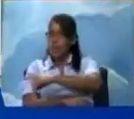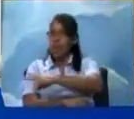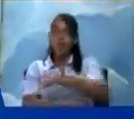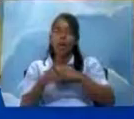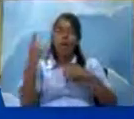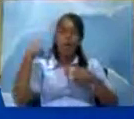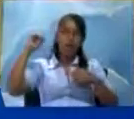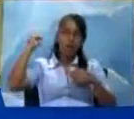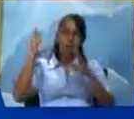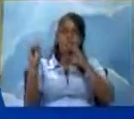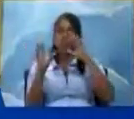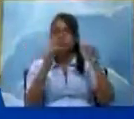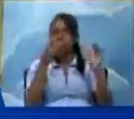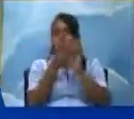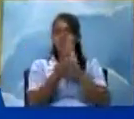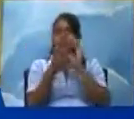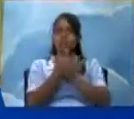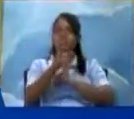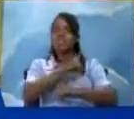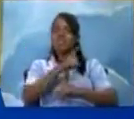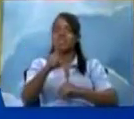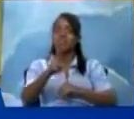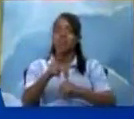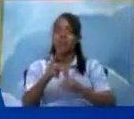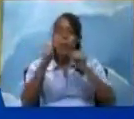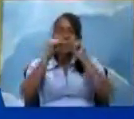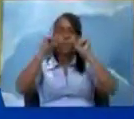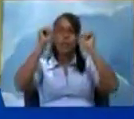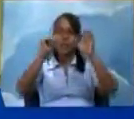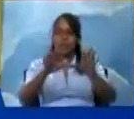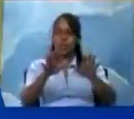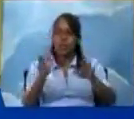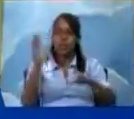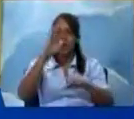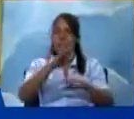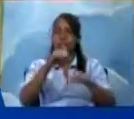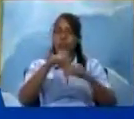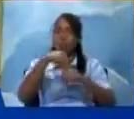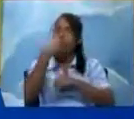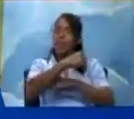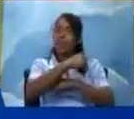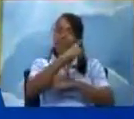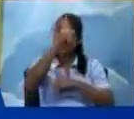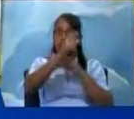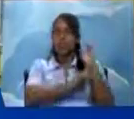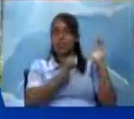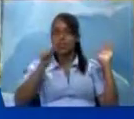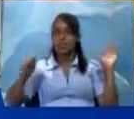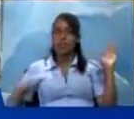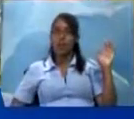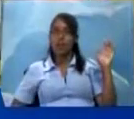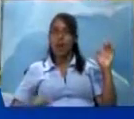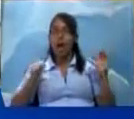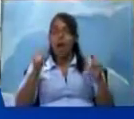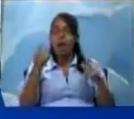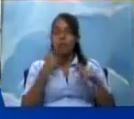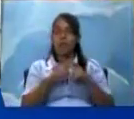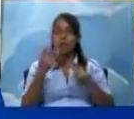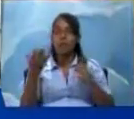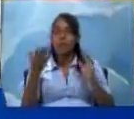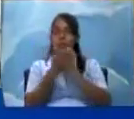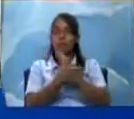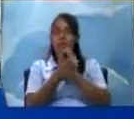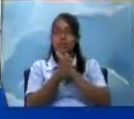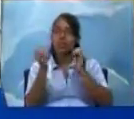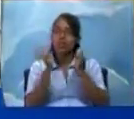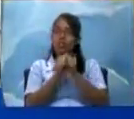izquierda. Ayer hablamos acerca de los benditos que estaremos a la derecha del Señor. Ah, pero ¿qué pasa con los